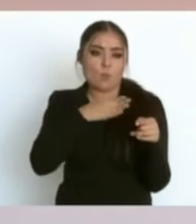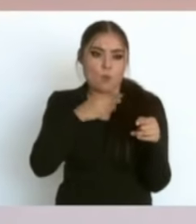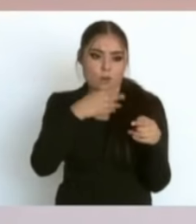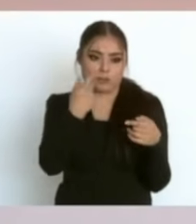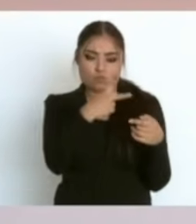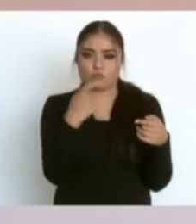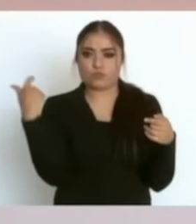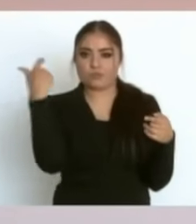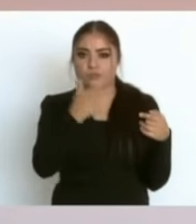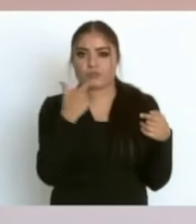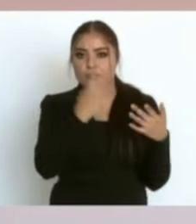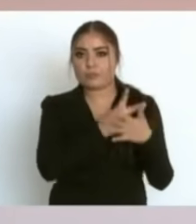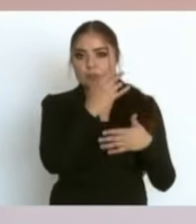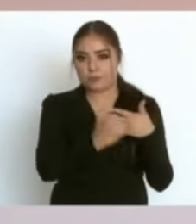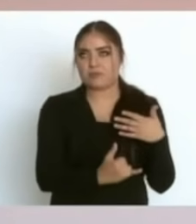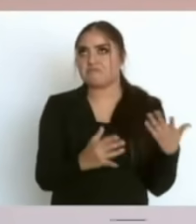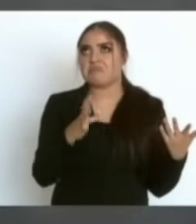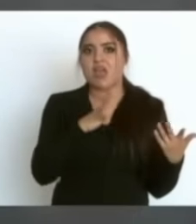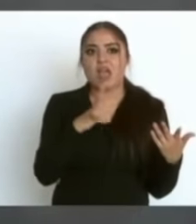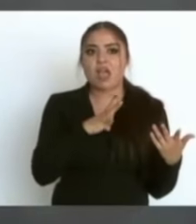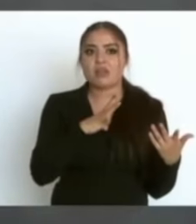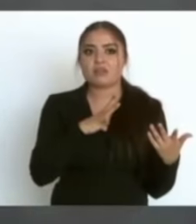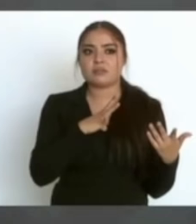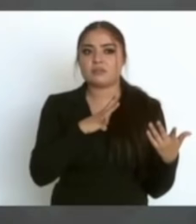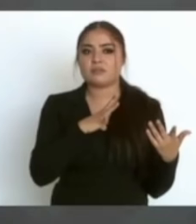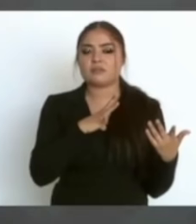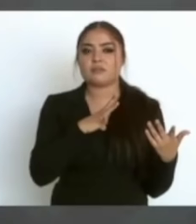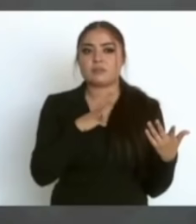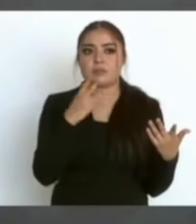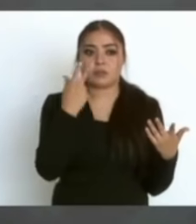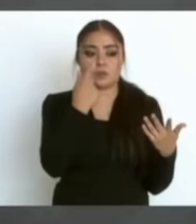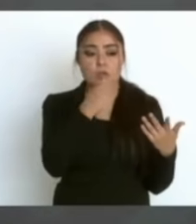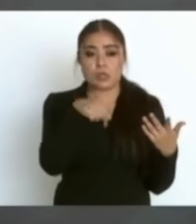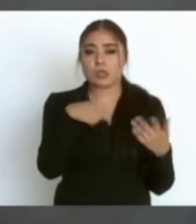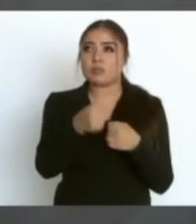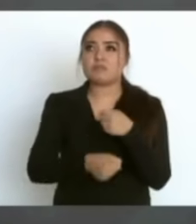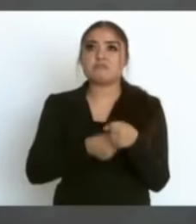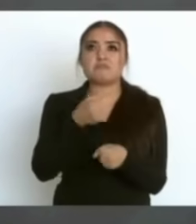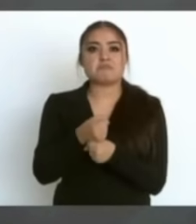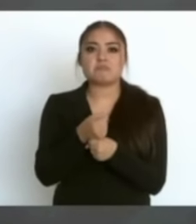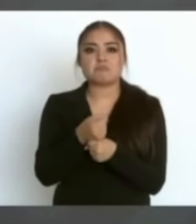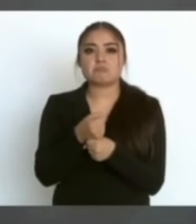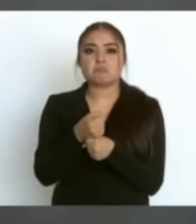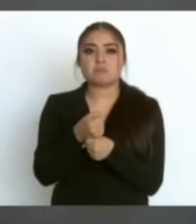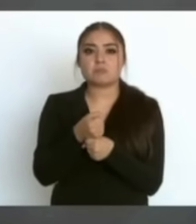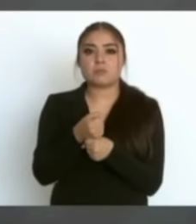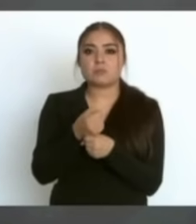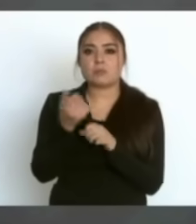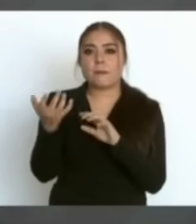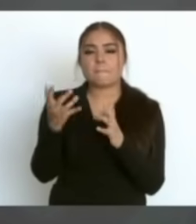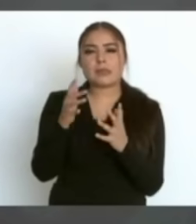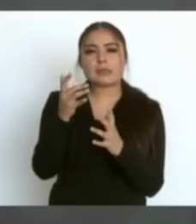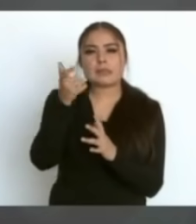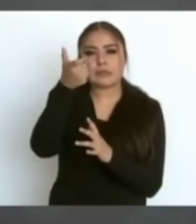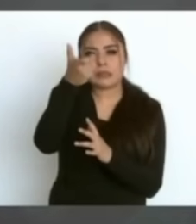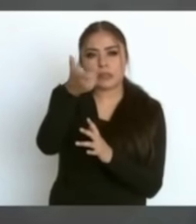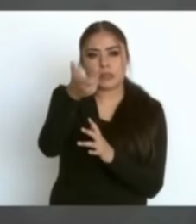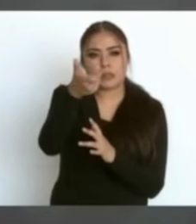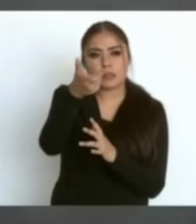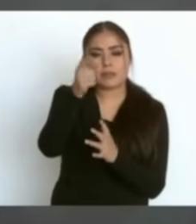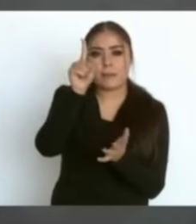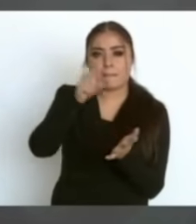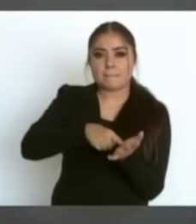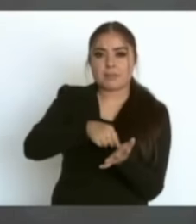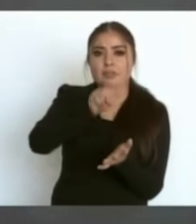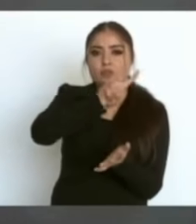proyecto tenemos para este año en un presupuesto de